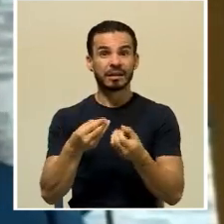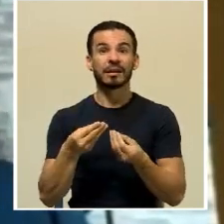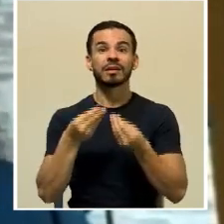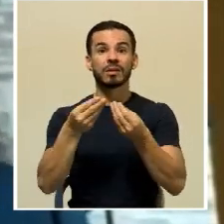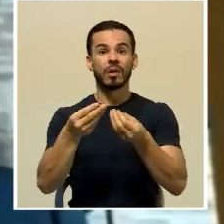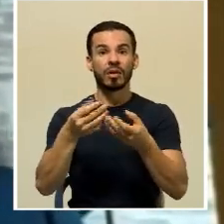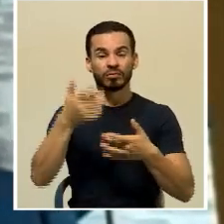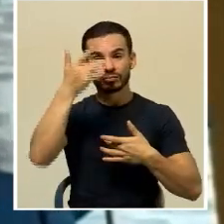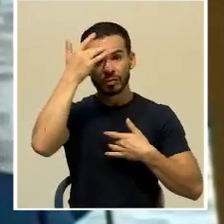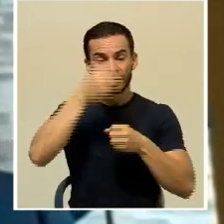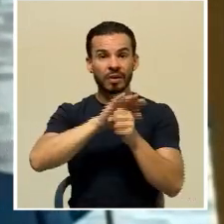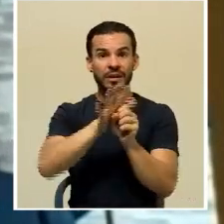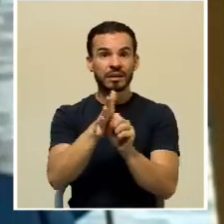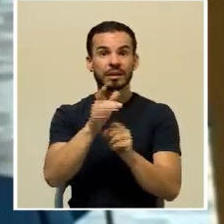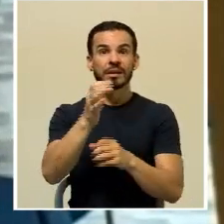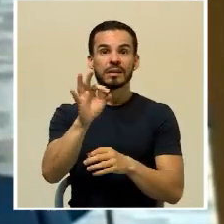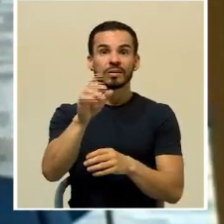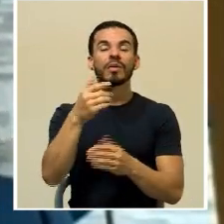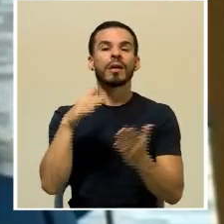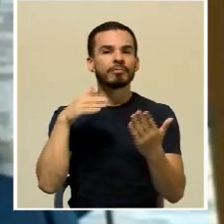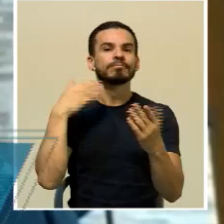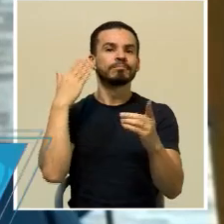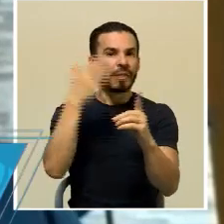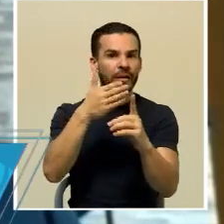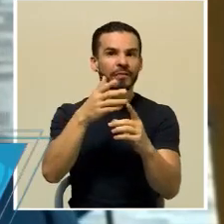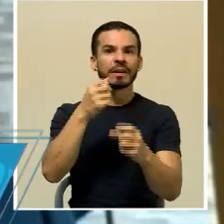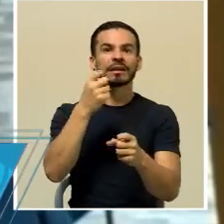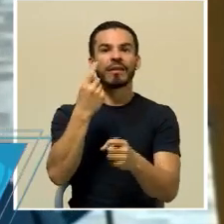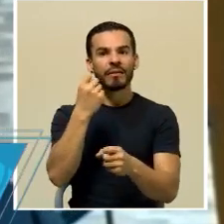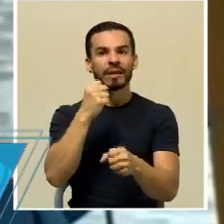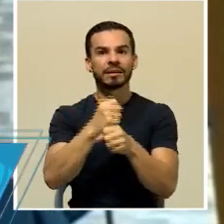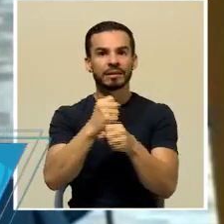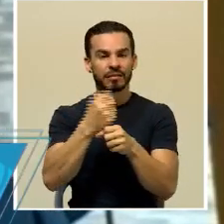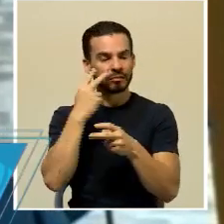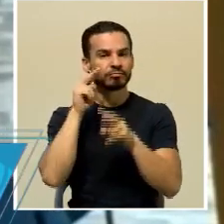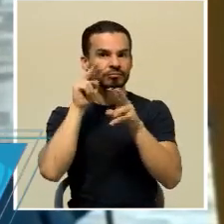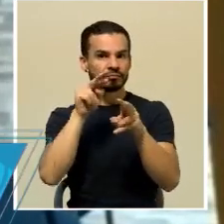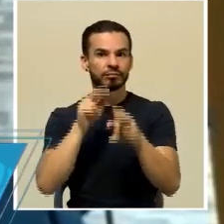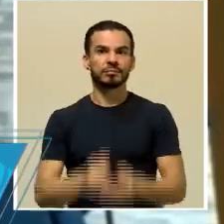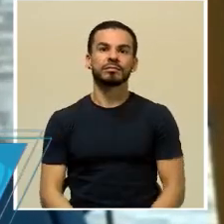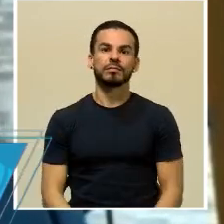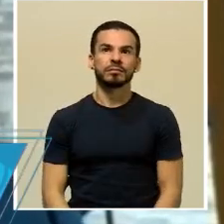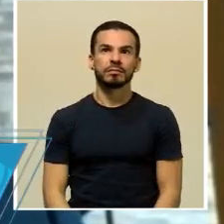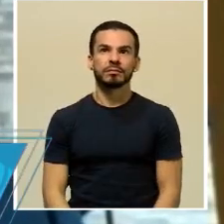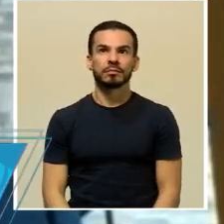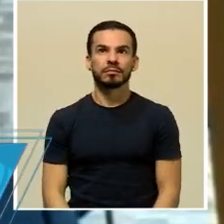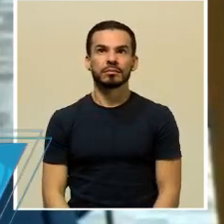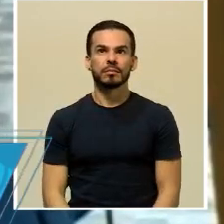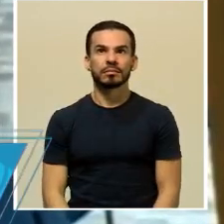la COVID-19 lo que está impactando en el desempleo que estamos observando.